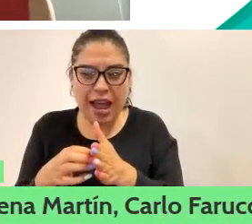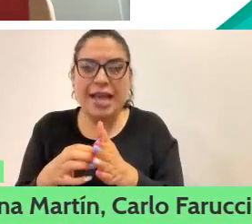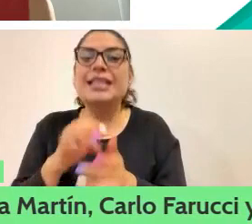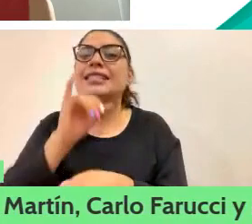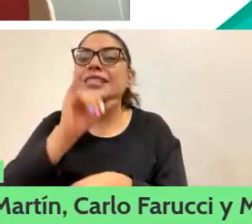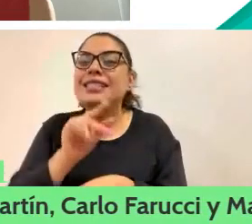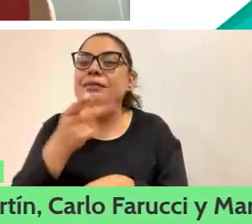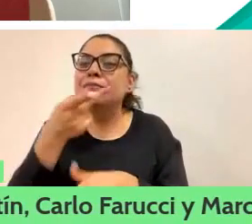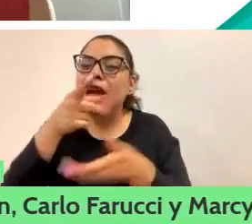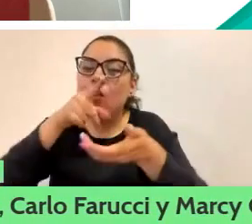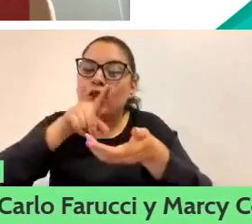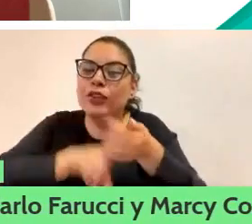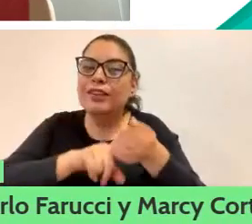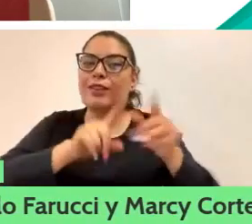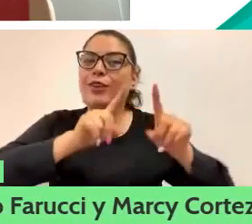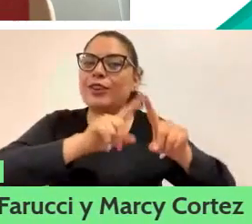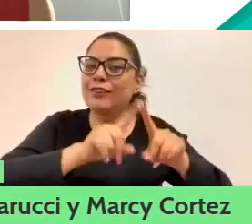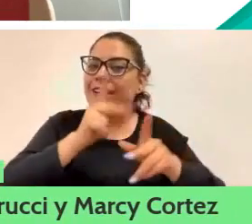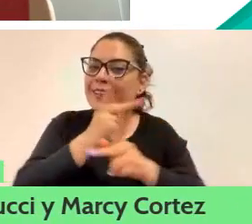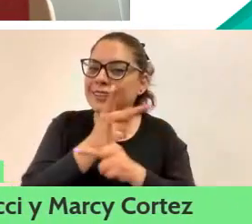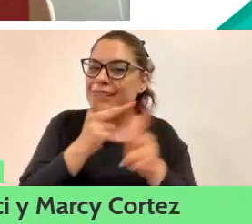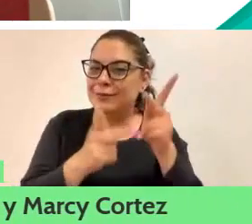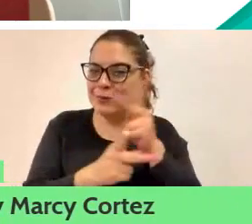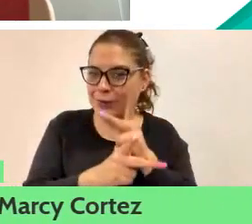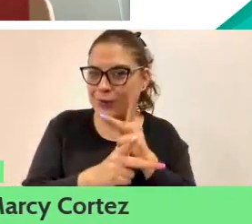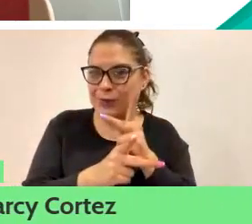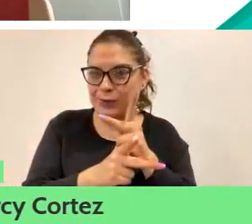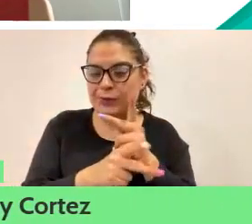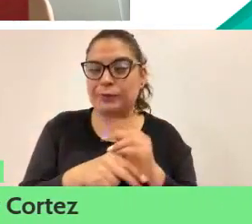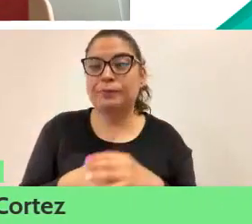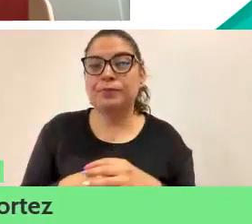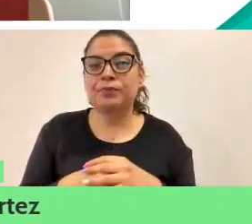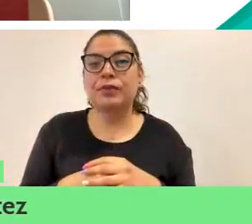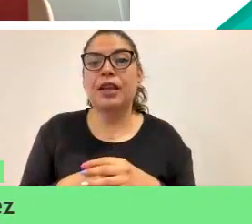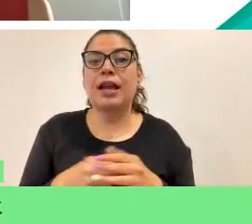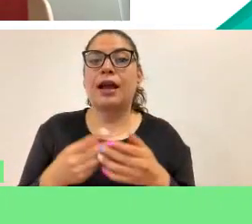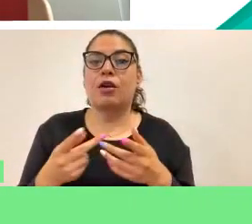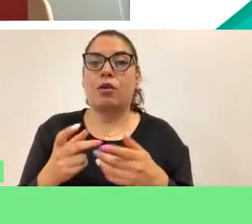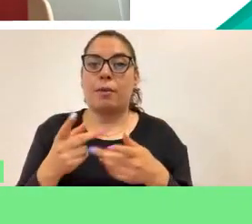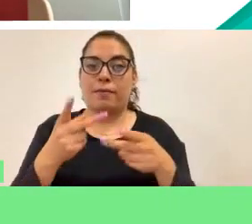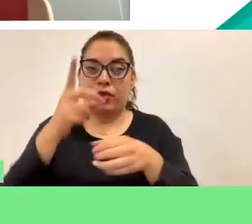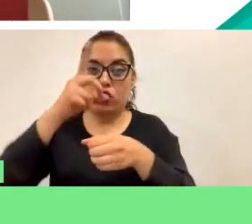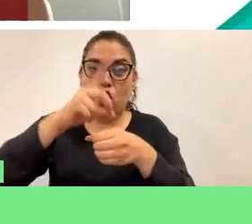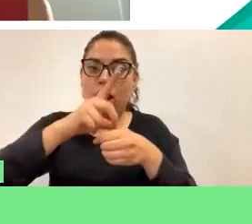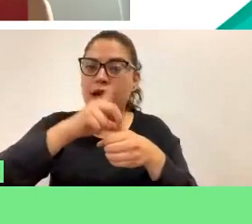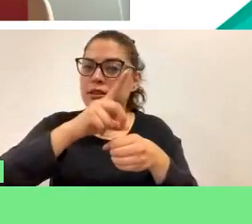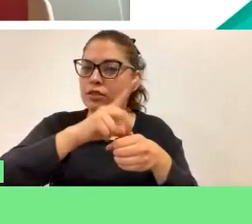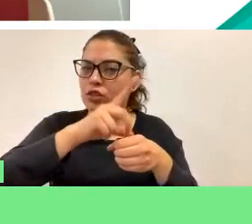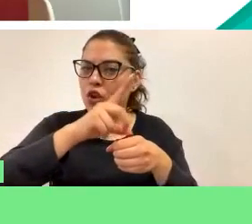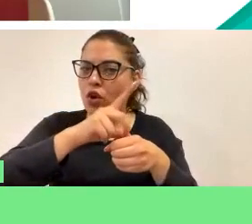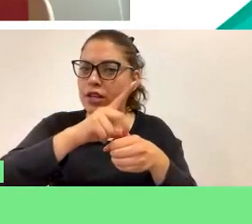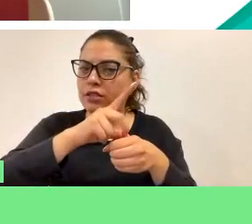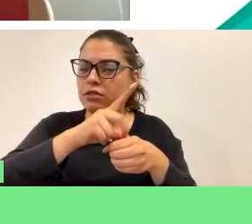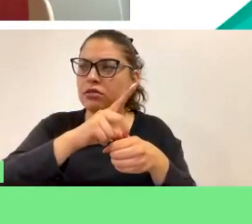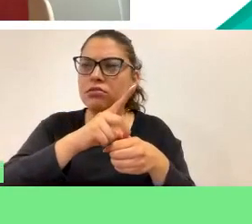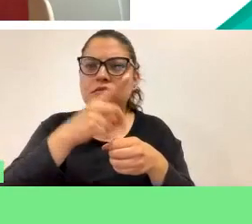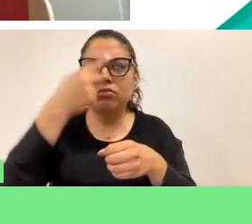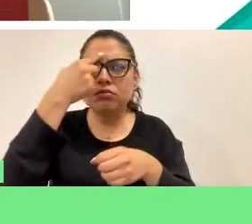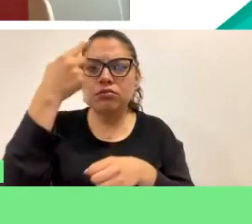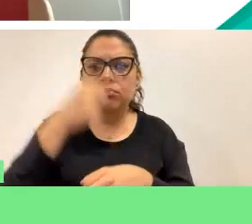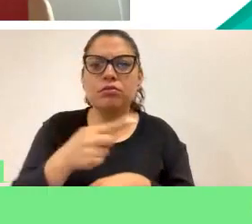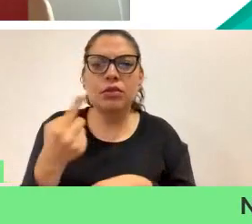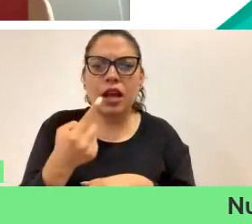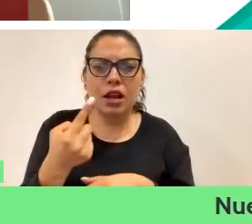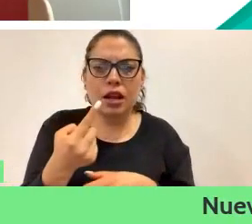las consecuencias del cambio climático y trabaja para solucionarlas. Entonces, el donativo realmente pues, se va a los proyectos de Oxfam Intermón. Entonces, es un proyecto como muy